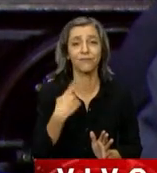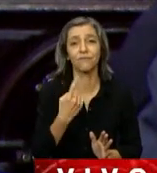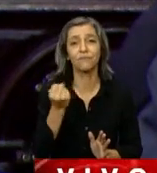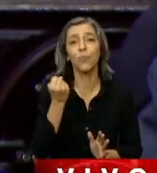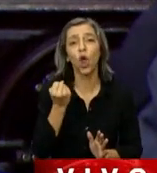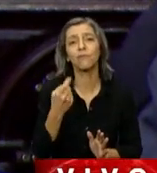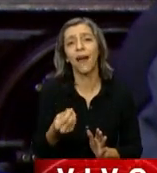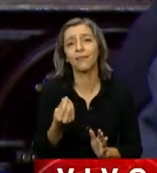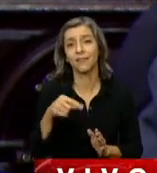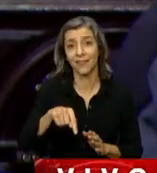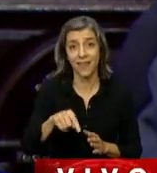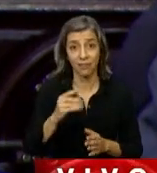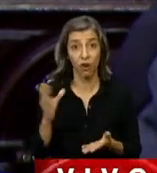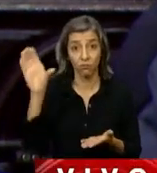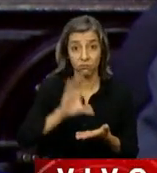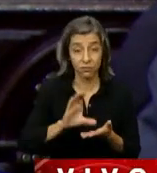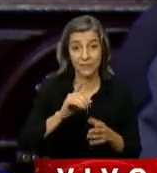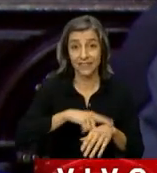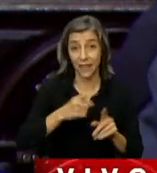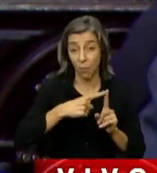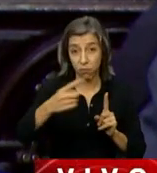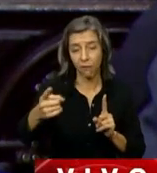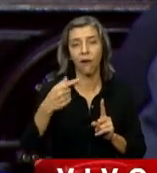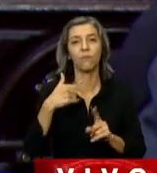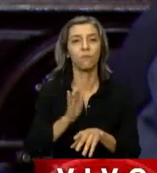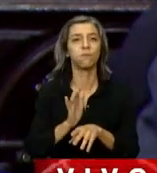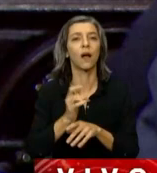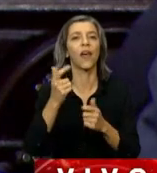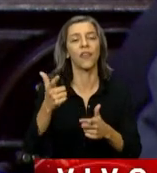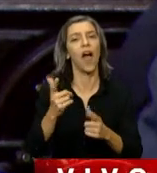estas asignaciones significan su sostenibilidad, principalmente.